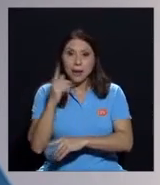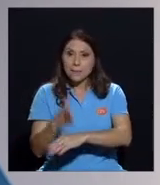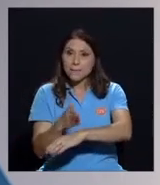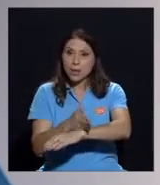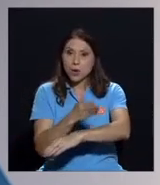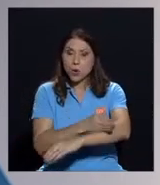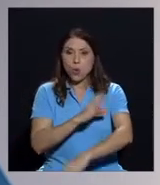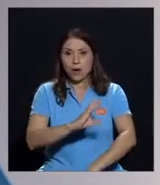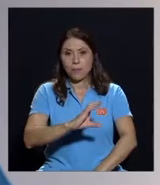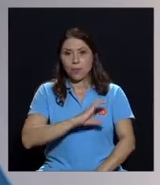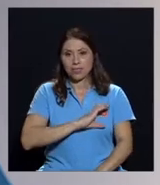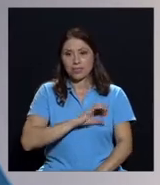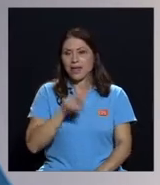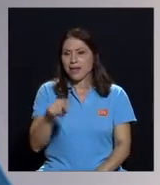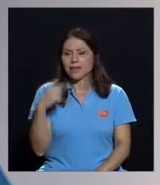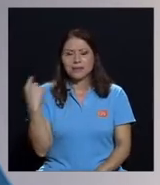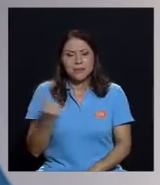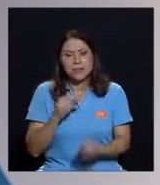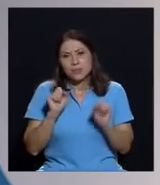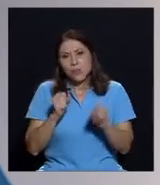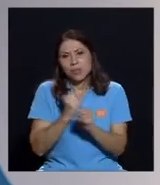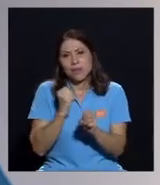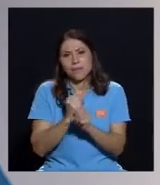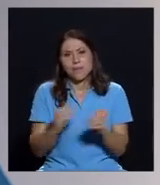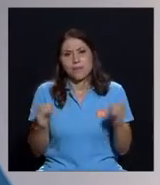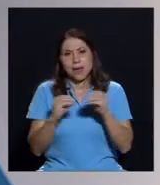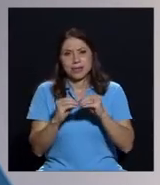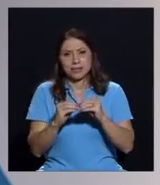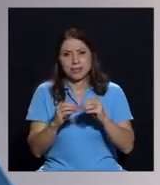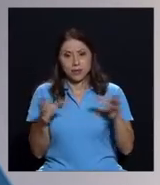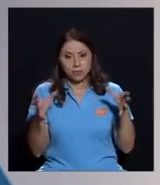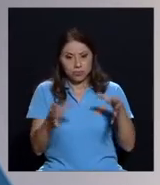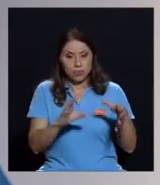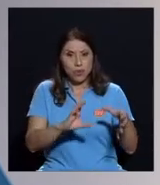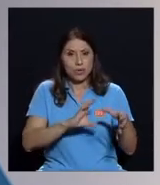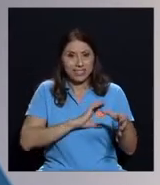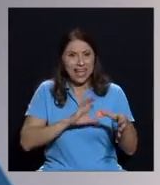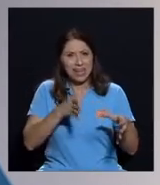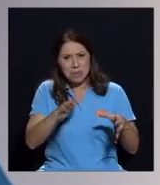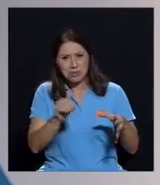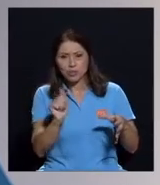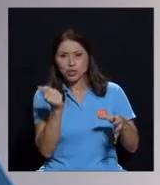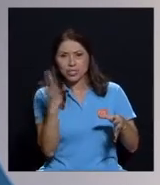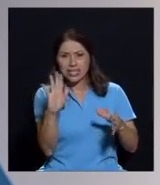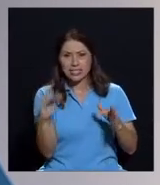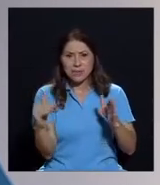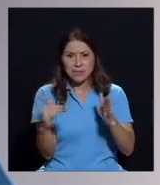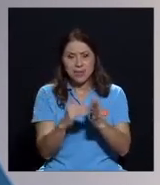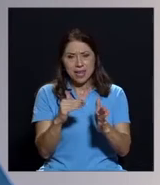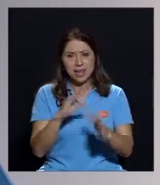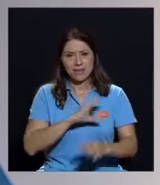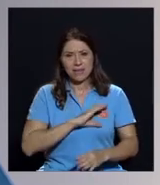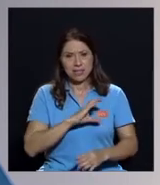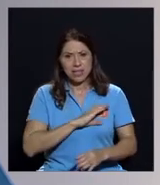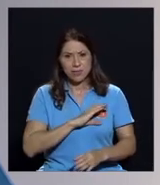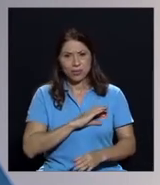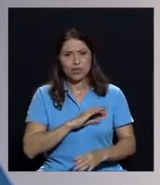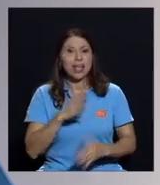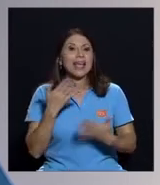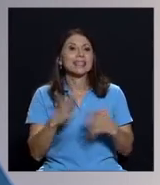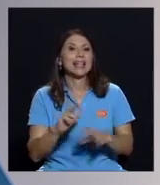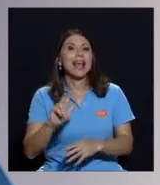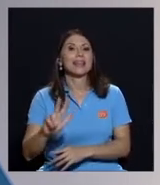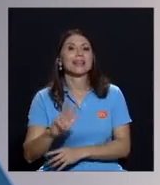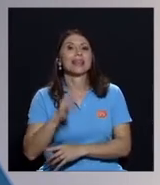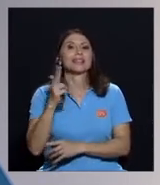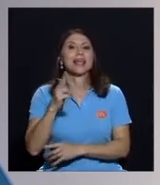campos donde siempre se podría generar más el cuerpo policial que estar superando los 15 mil efectivos es probablemente la tercera burocracia